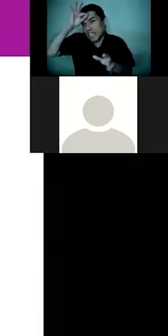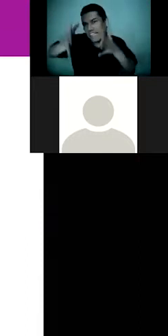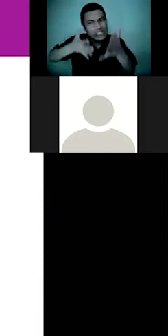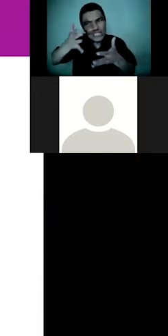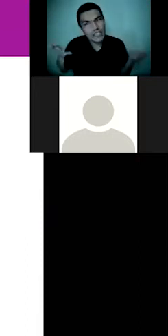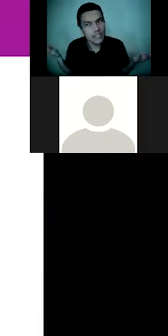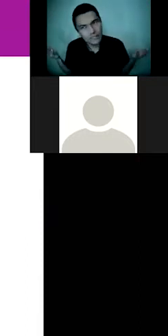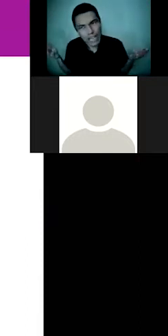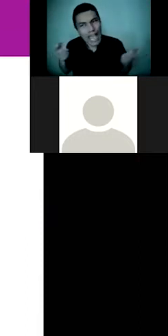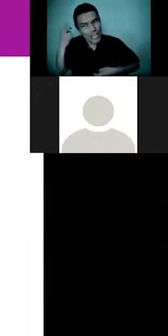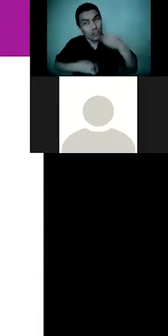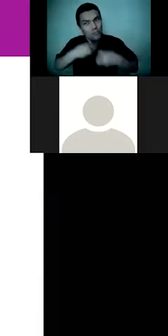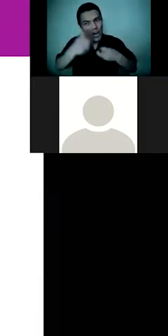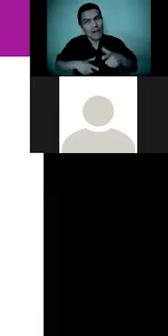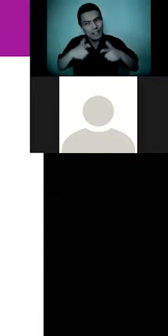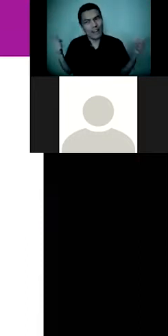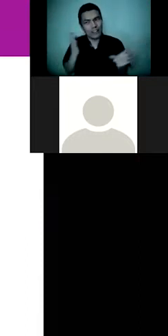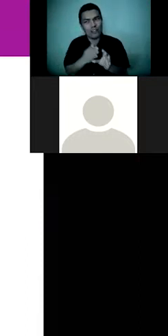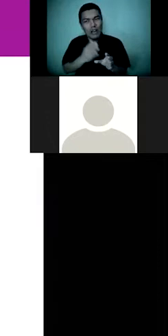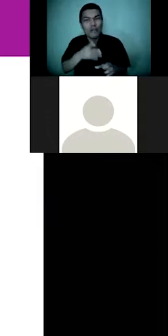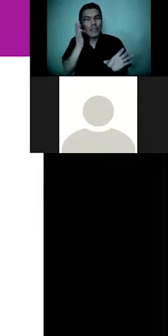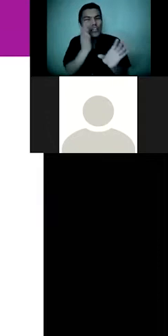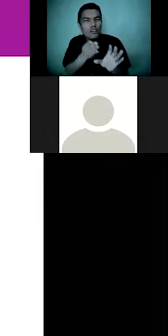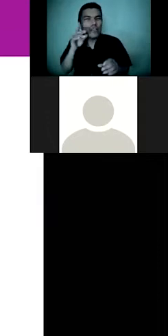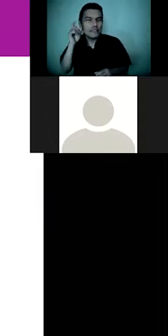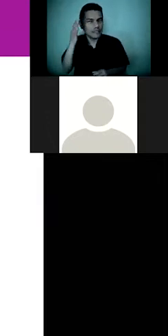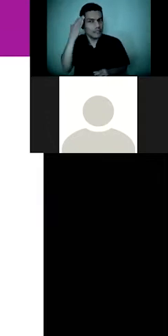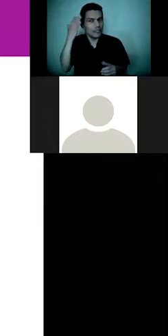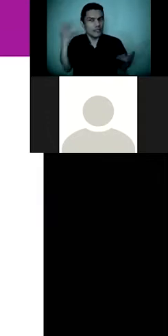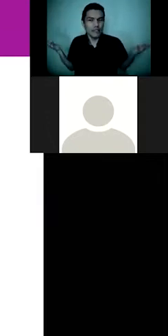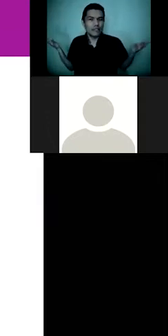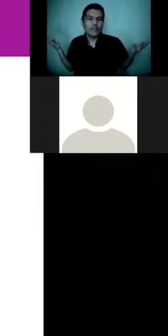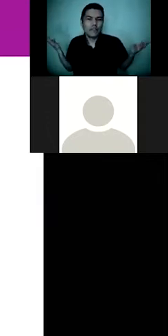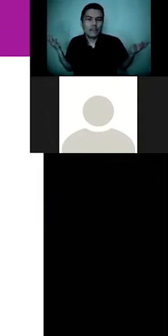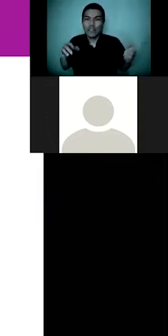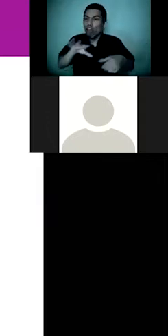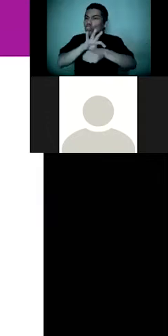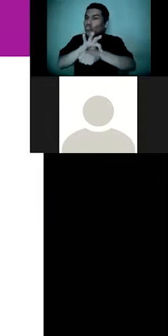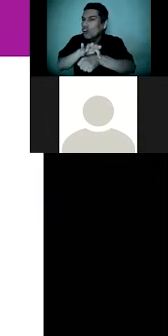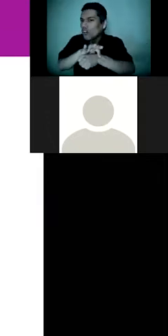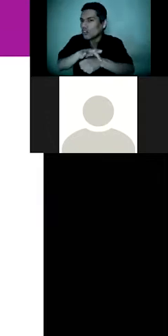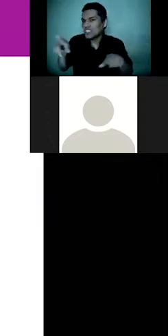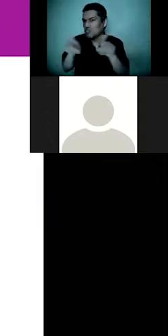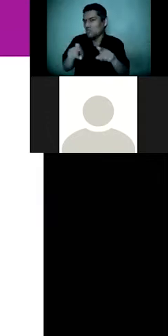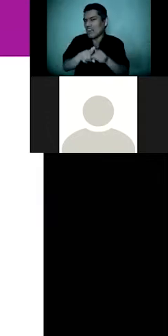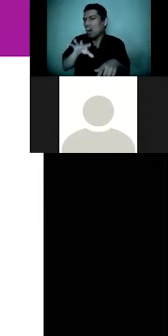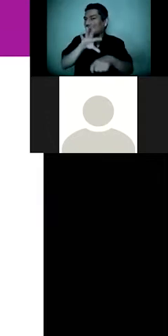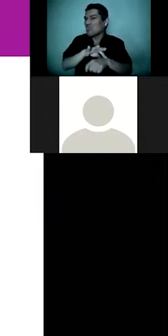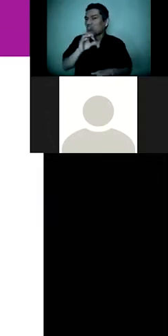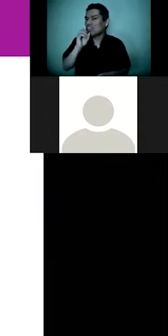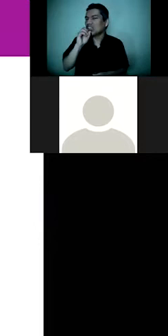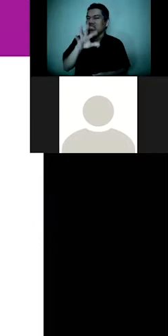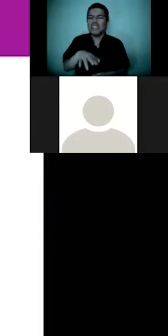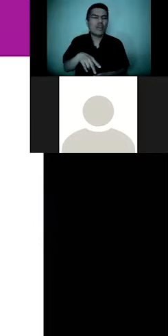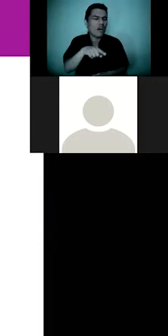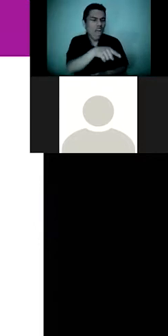veces los psicólogos no saben señas. Ese es un problema grande para cómo los va a evaluar, ¿no? Los doctores